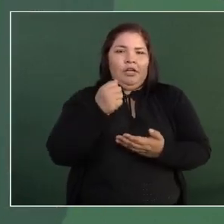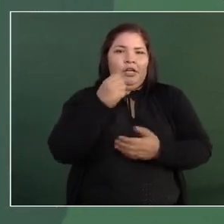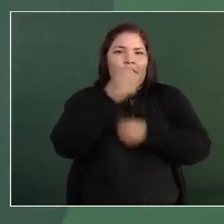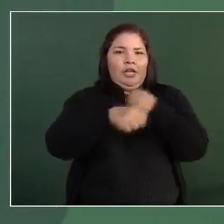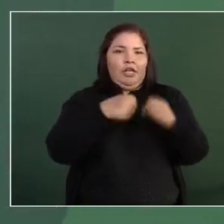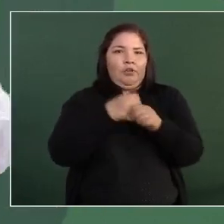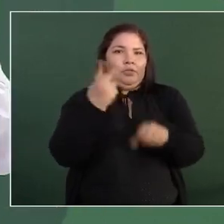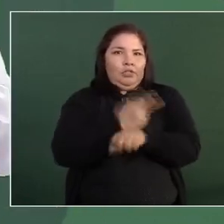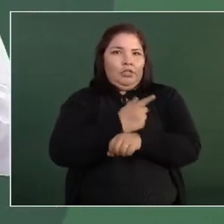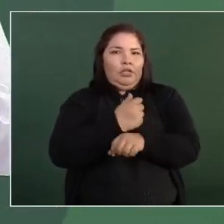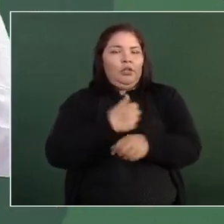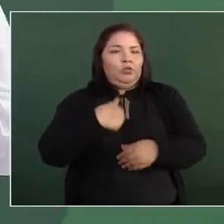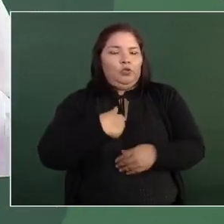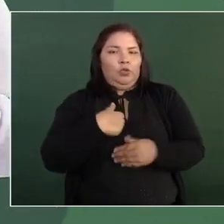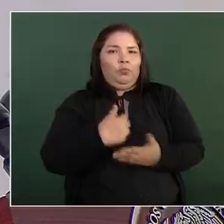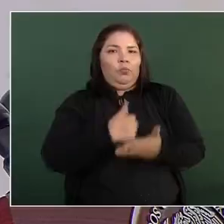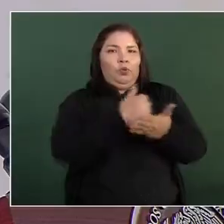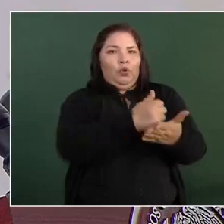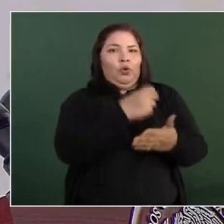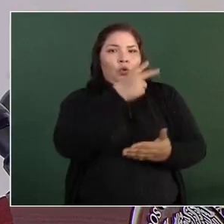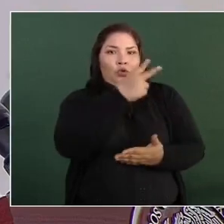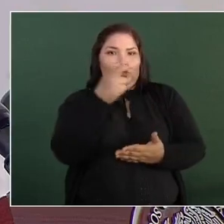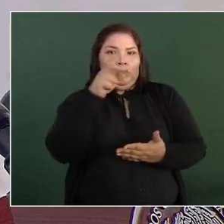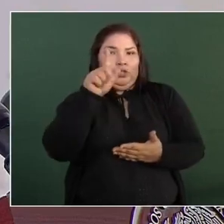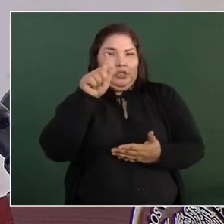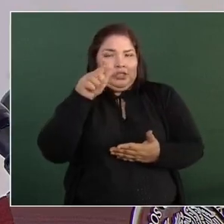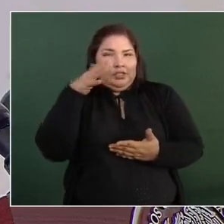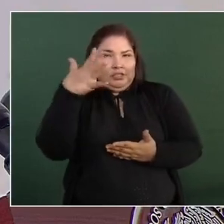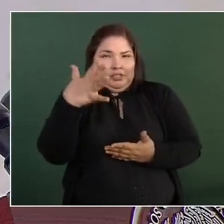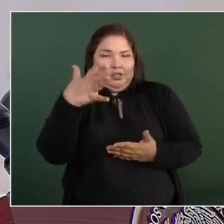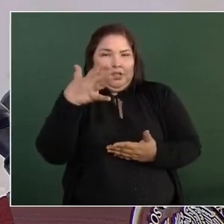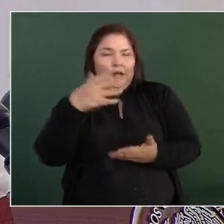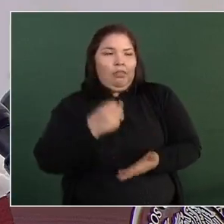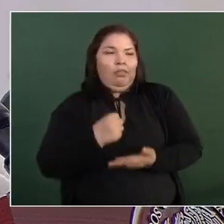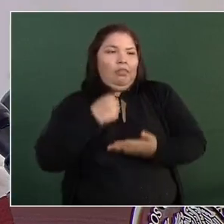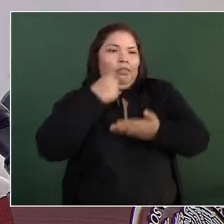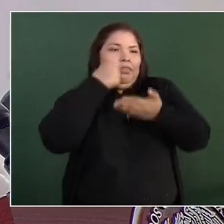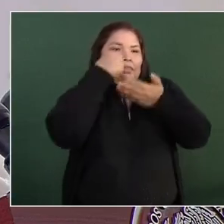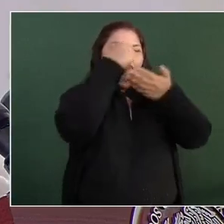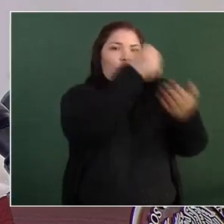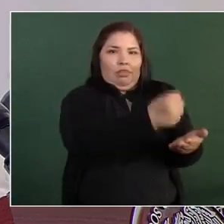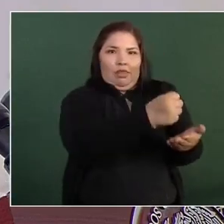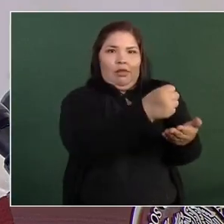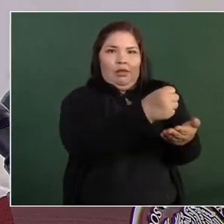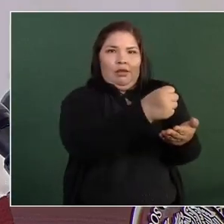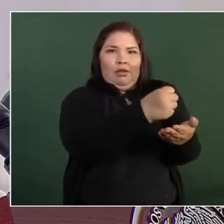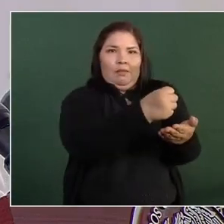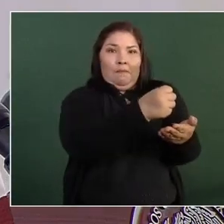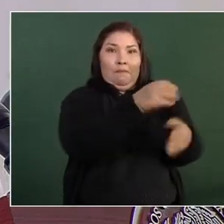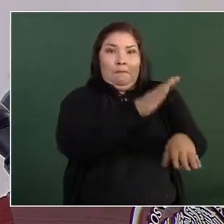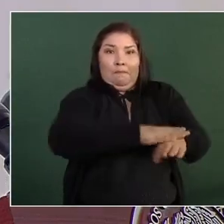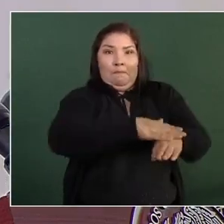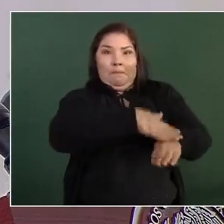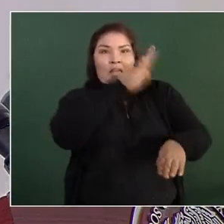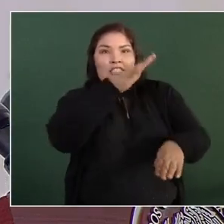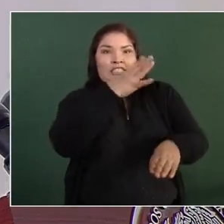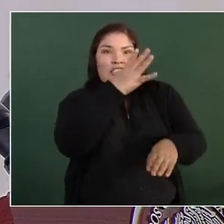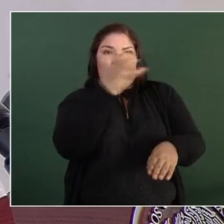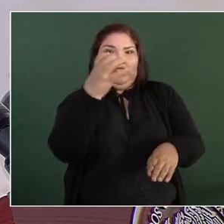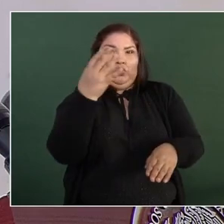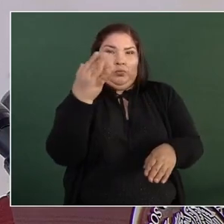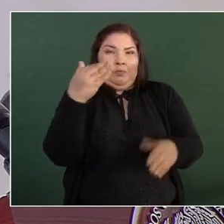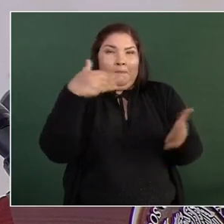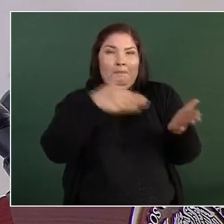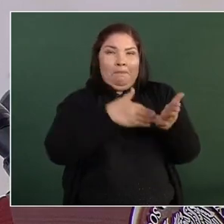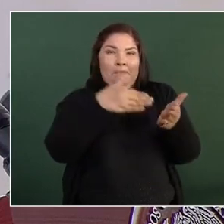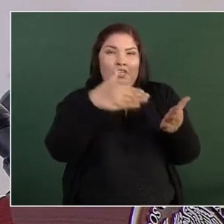gobierno puso 275 más. Le entregamos a la universidad extraordinario 550 millones de pesos.